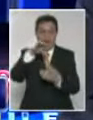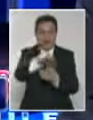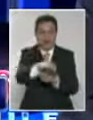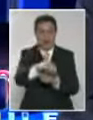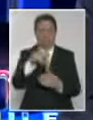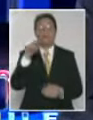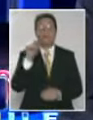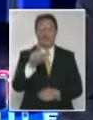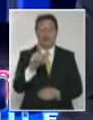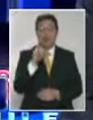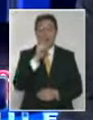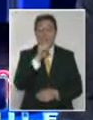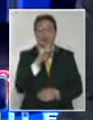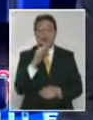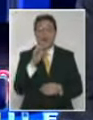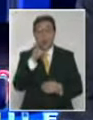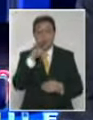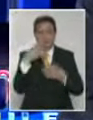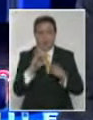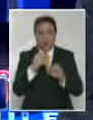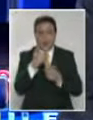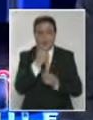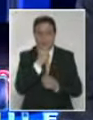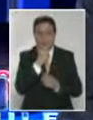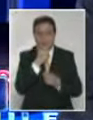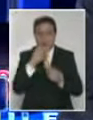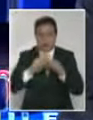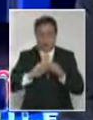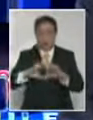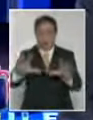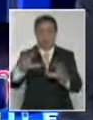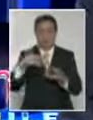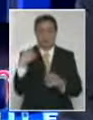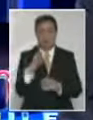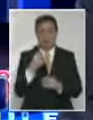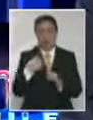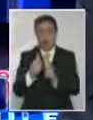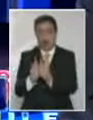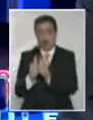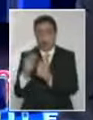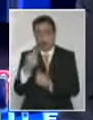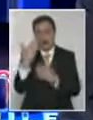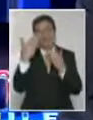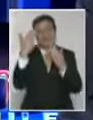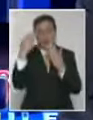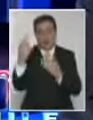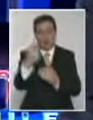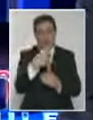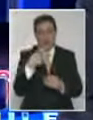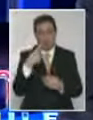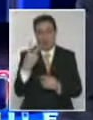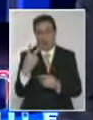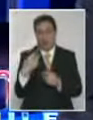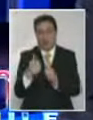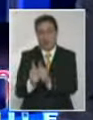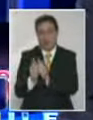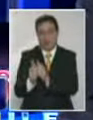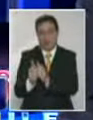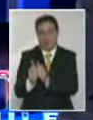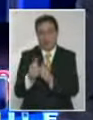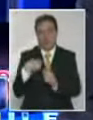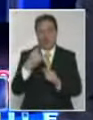minuto con Ismael Llona, con Miguel Espinosa, a los cuales les mando un gran saludo porque fueron